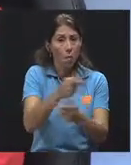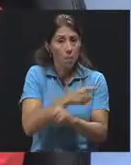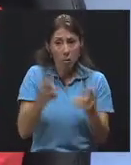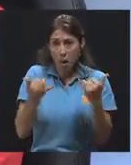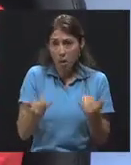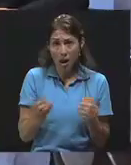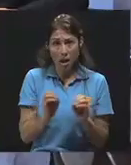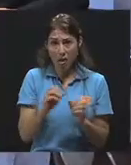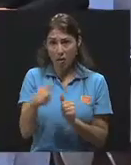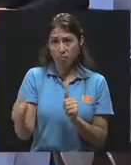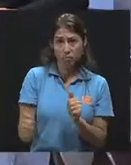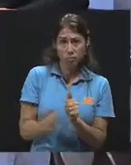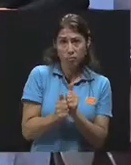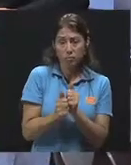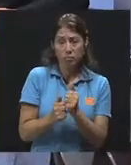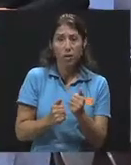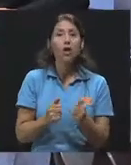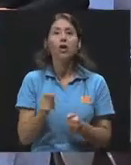nos pagaron